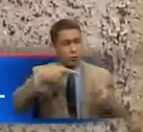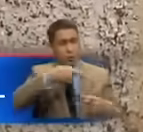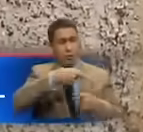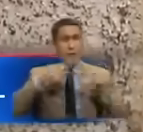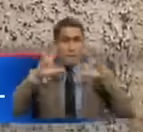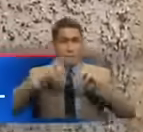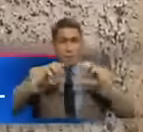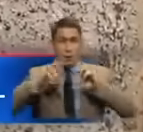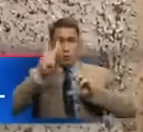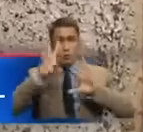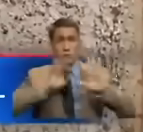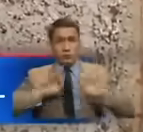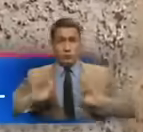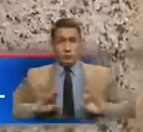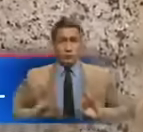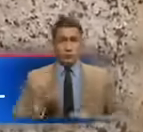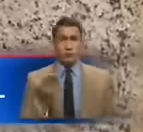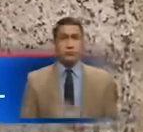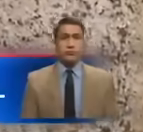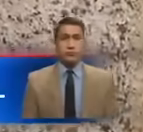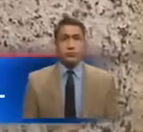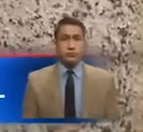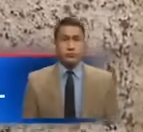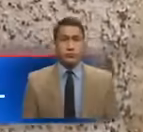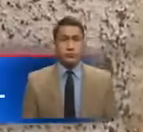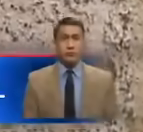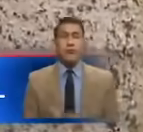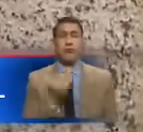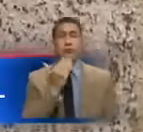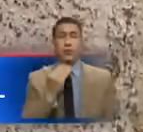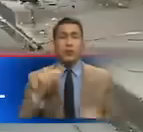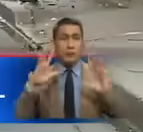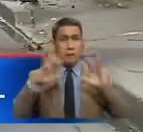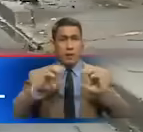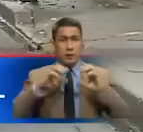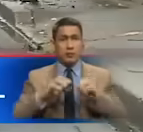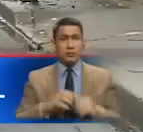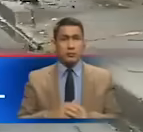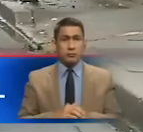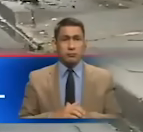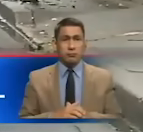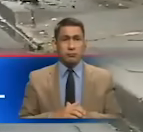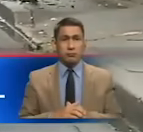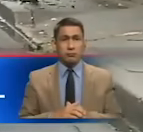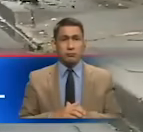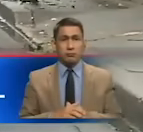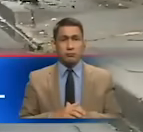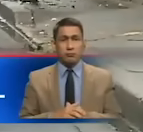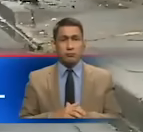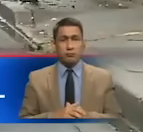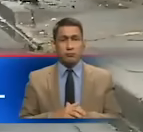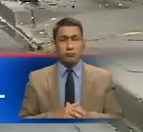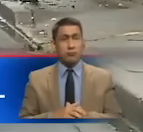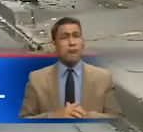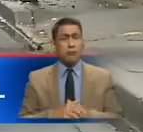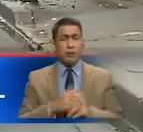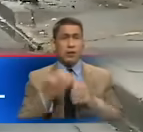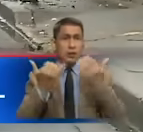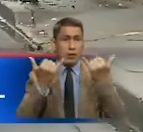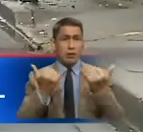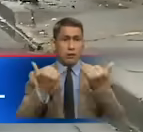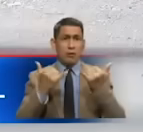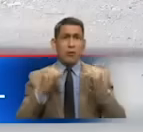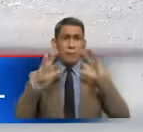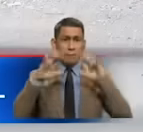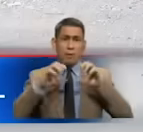¿El perro? Sí, el perrito también recibió dos balas. ¿Cómo está el perrito? Ayer ya dijeron que le habían ido a sacar las balas porque después